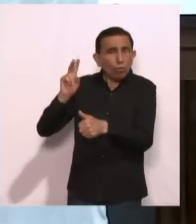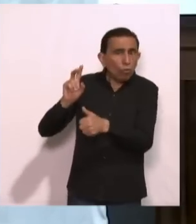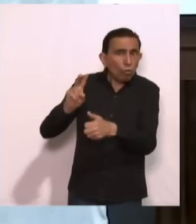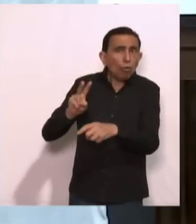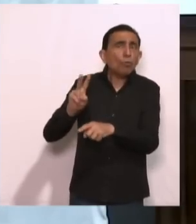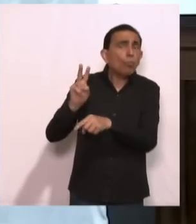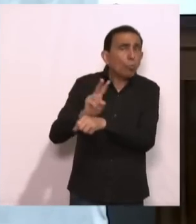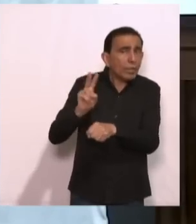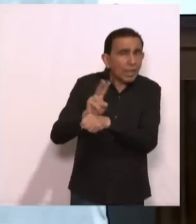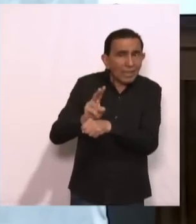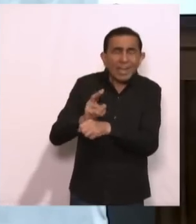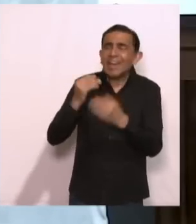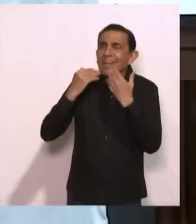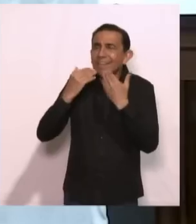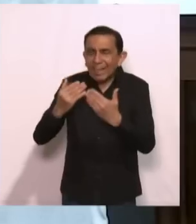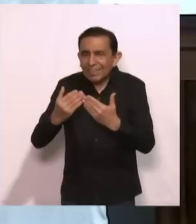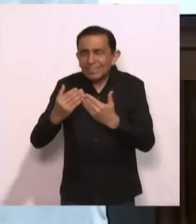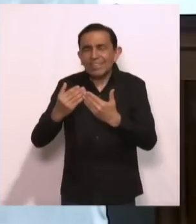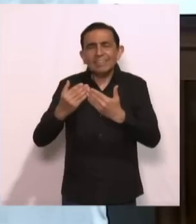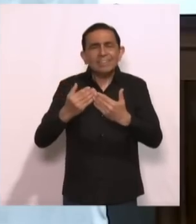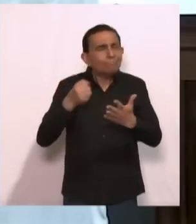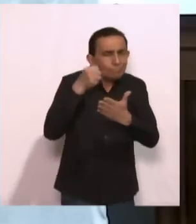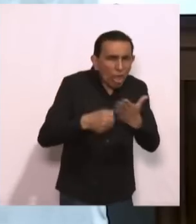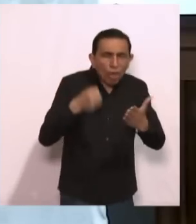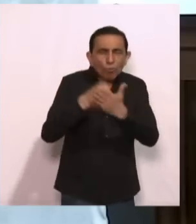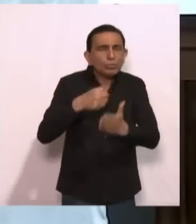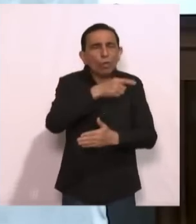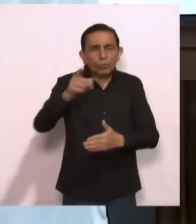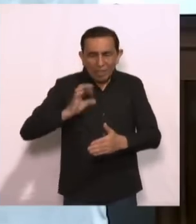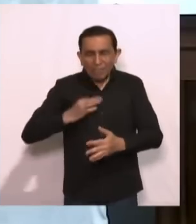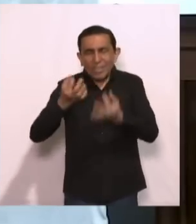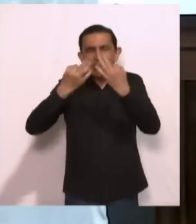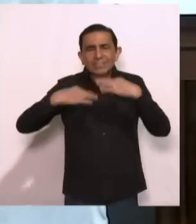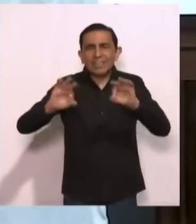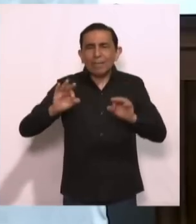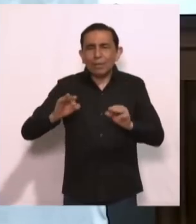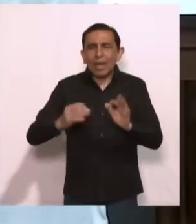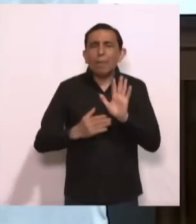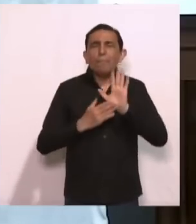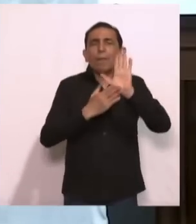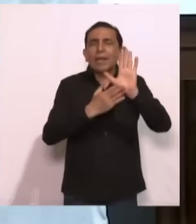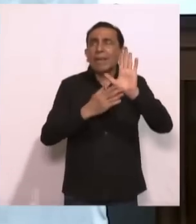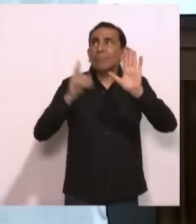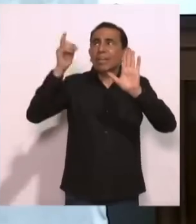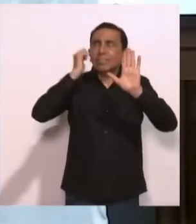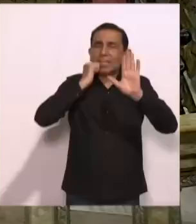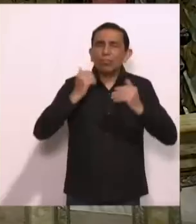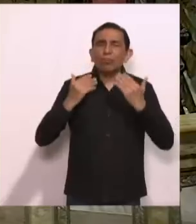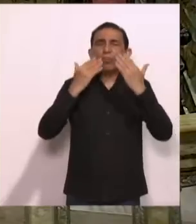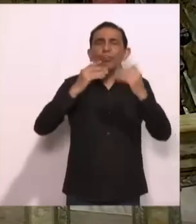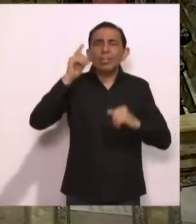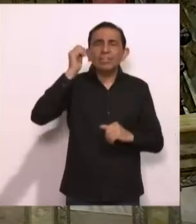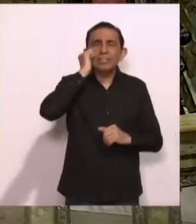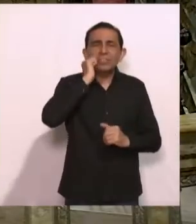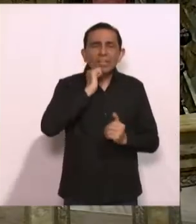la constancia salvarán sus vidas. Palabra del Señor.